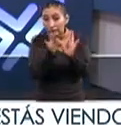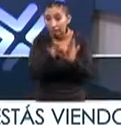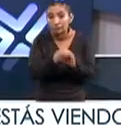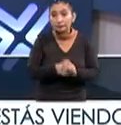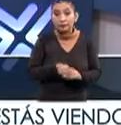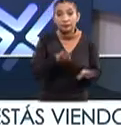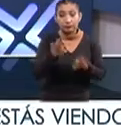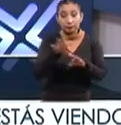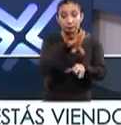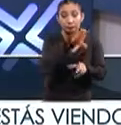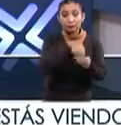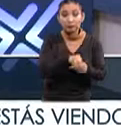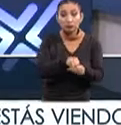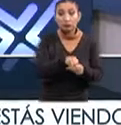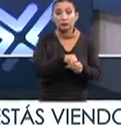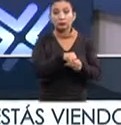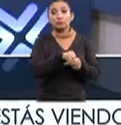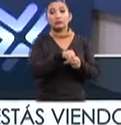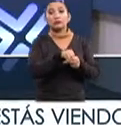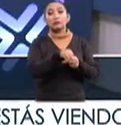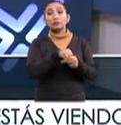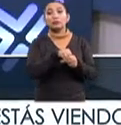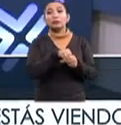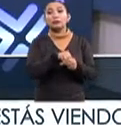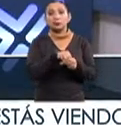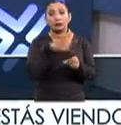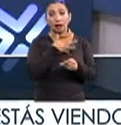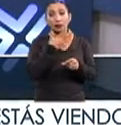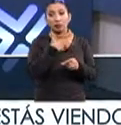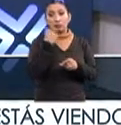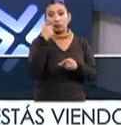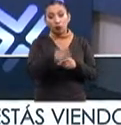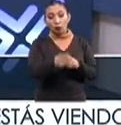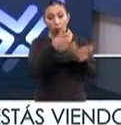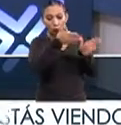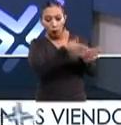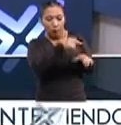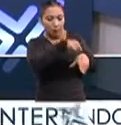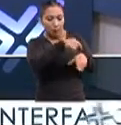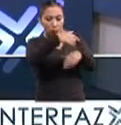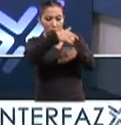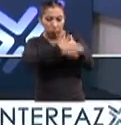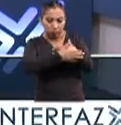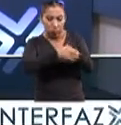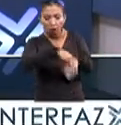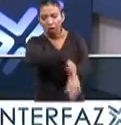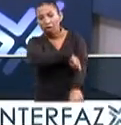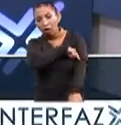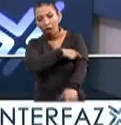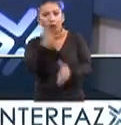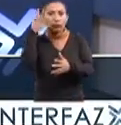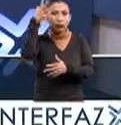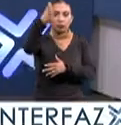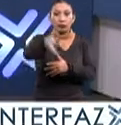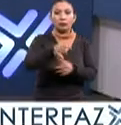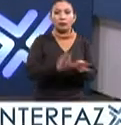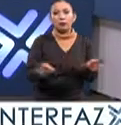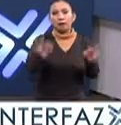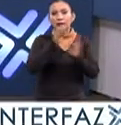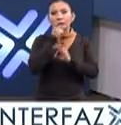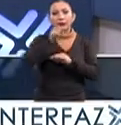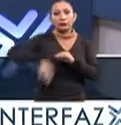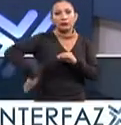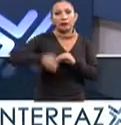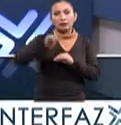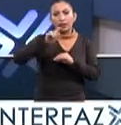es un trabajo integral que lleva su corto, mediano y largo plazo, no es de la Exacto. noche a la mañana. Es muy importante eso que nos